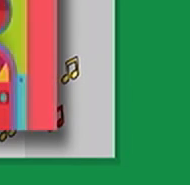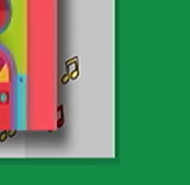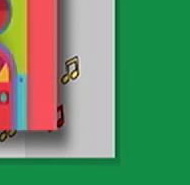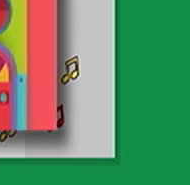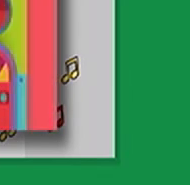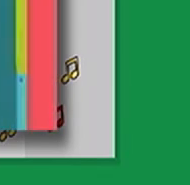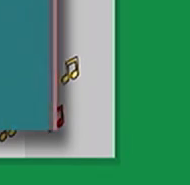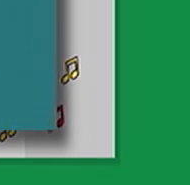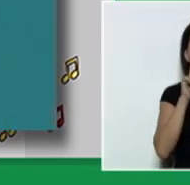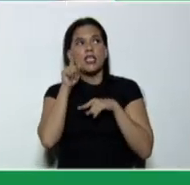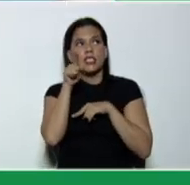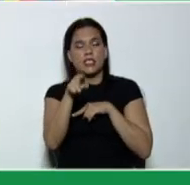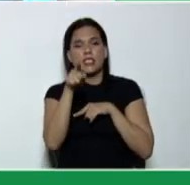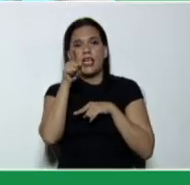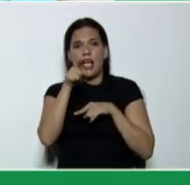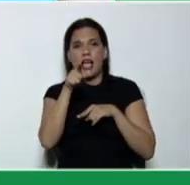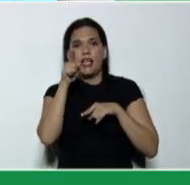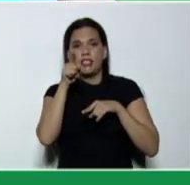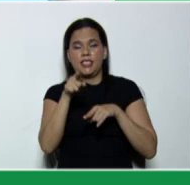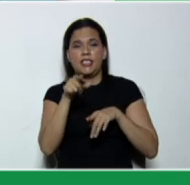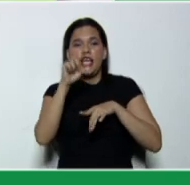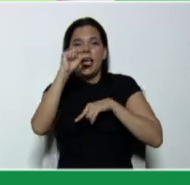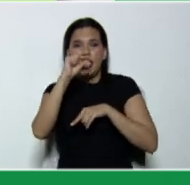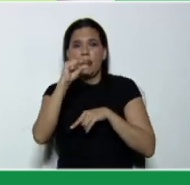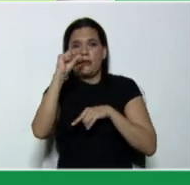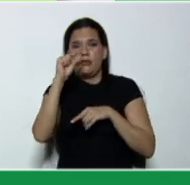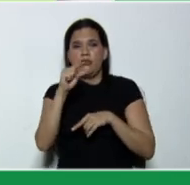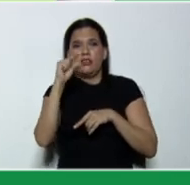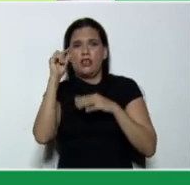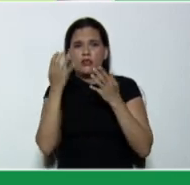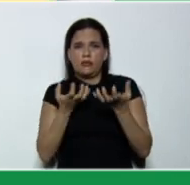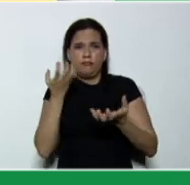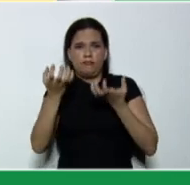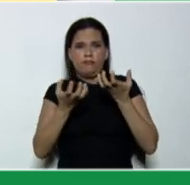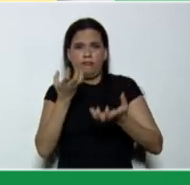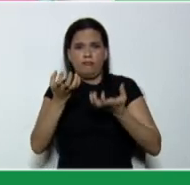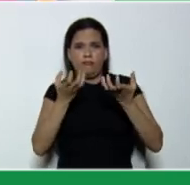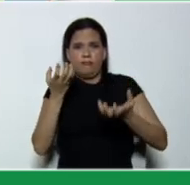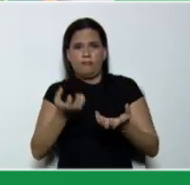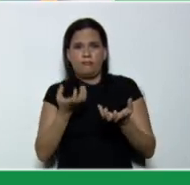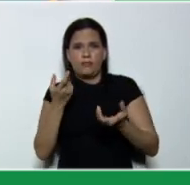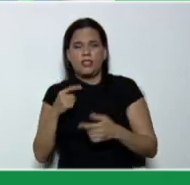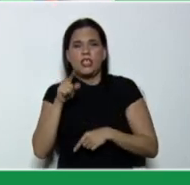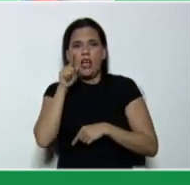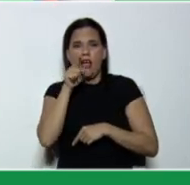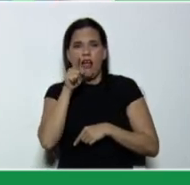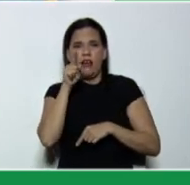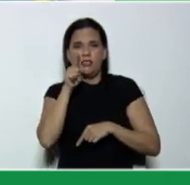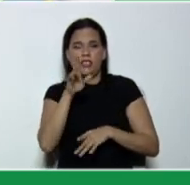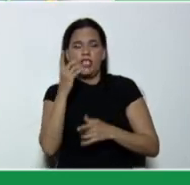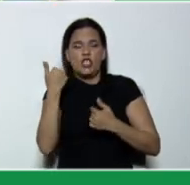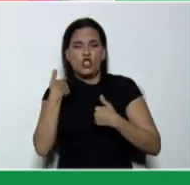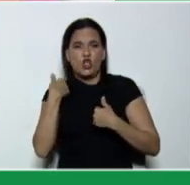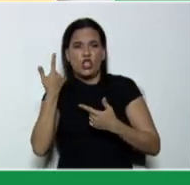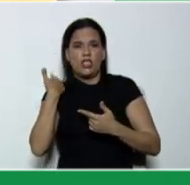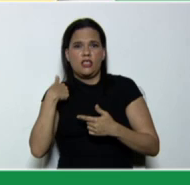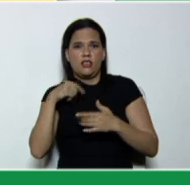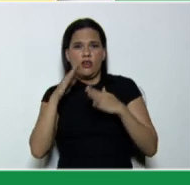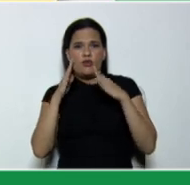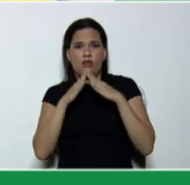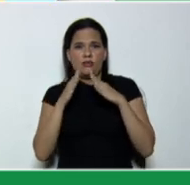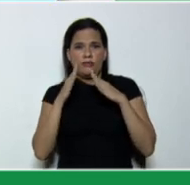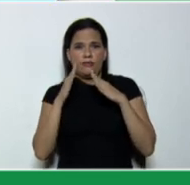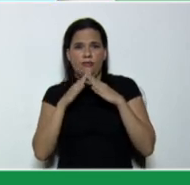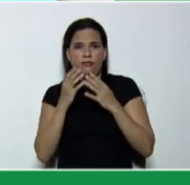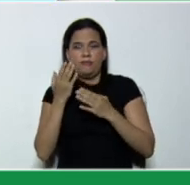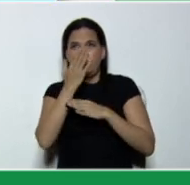Tenía una casita así, así, de la cocinita el humo salía así, así. Hay un